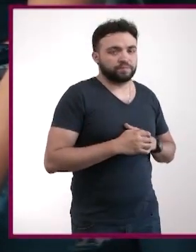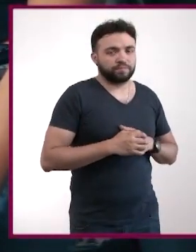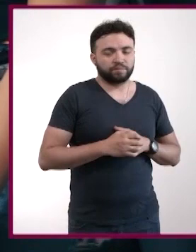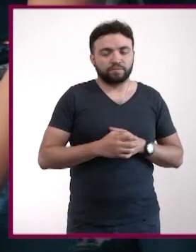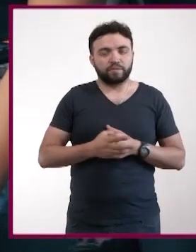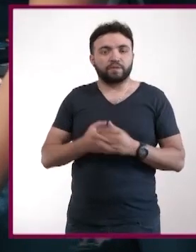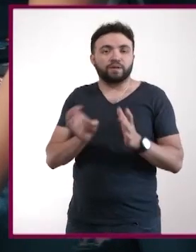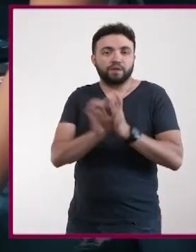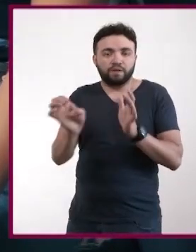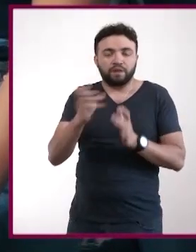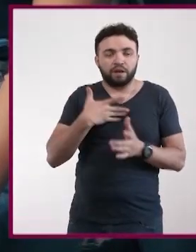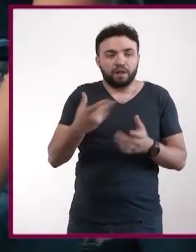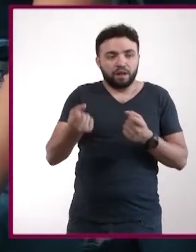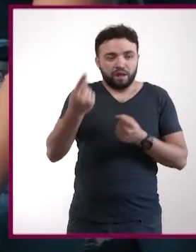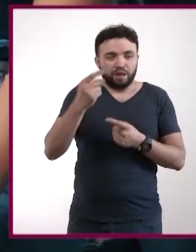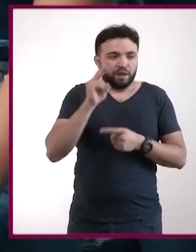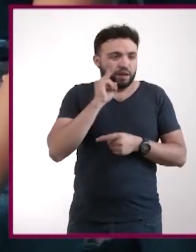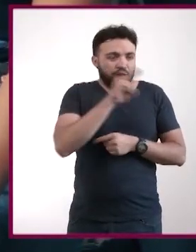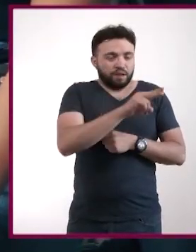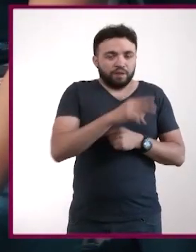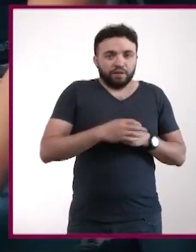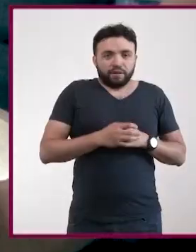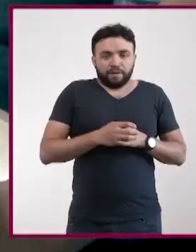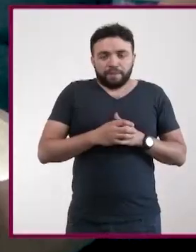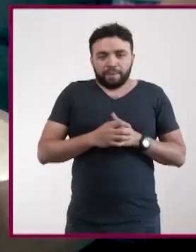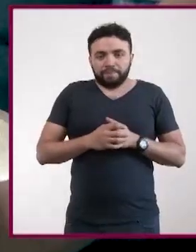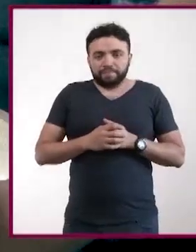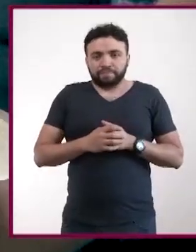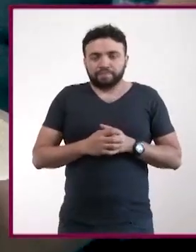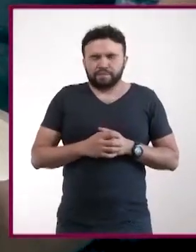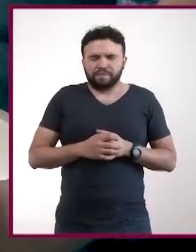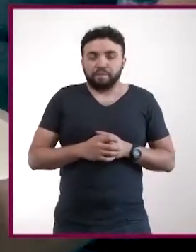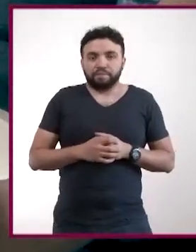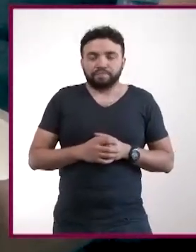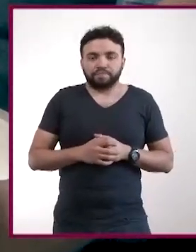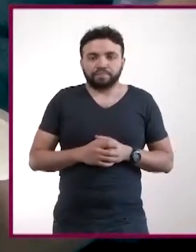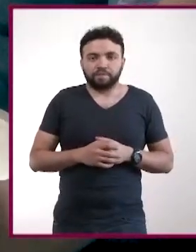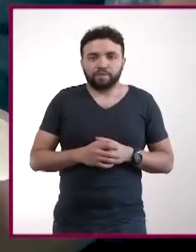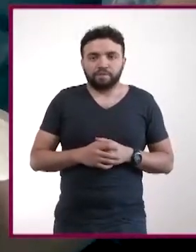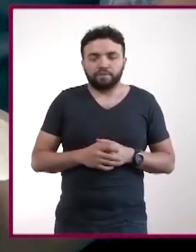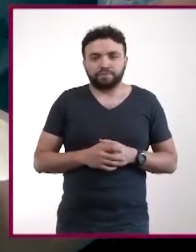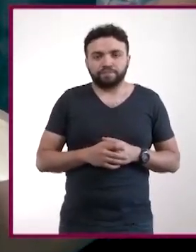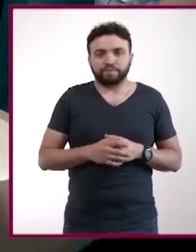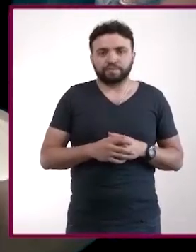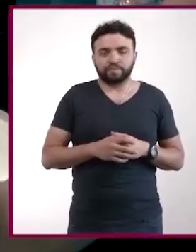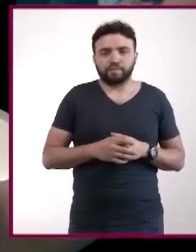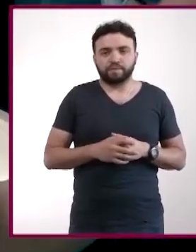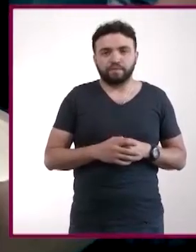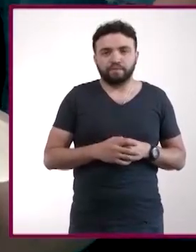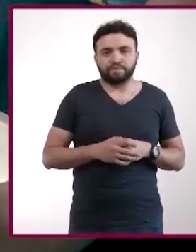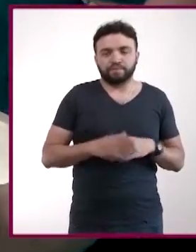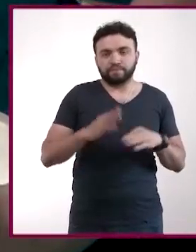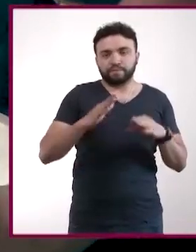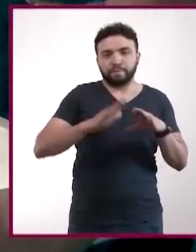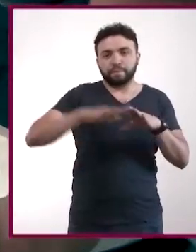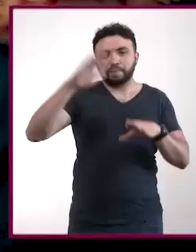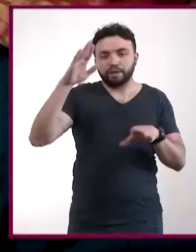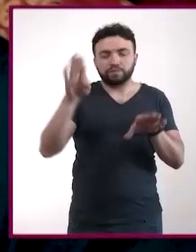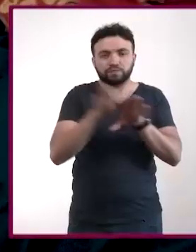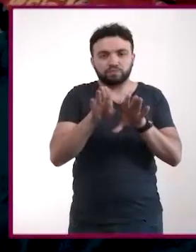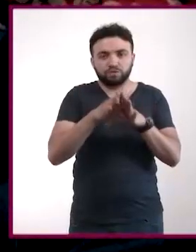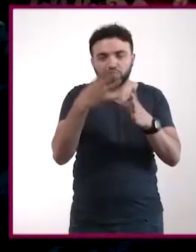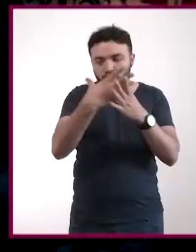Y, por ejemplo, hay algunos como este que, pues, tiene, que es como, pues sí, más copiado,